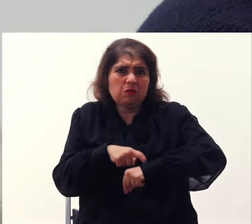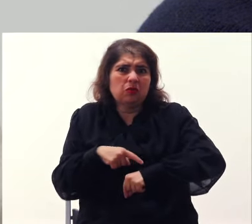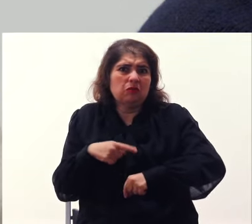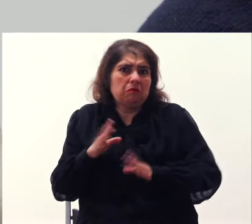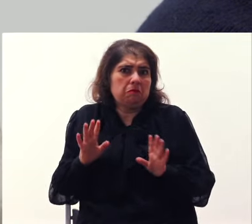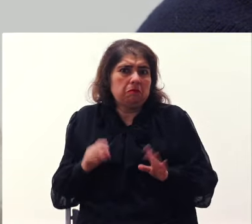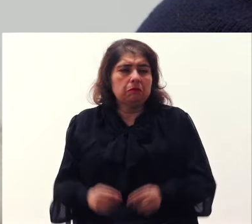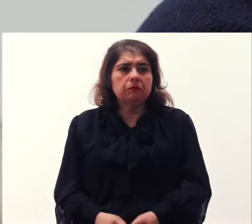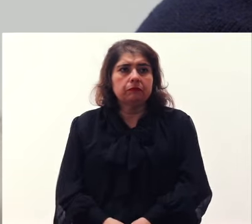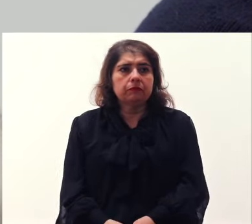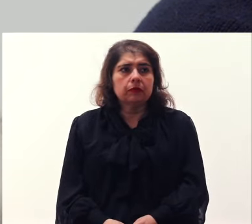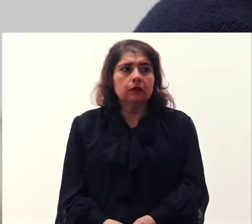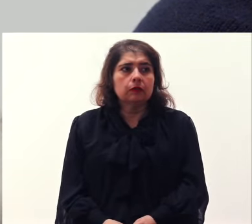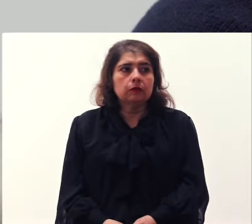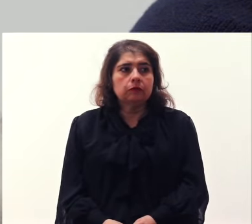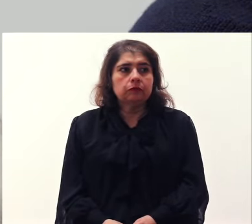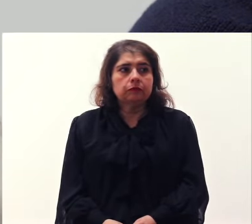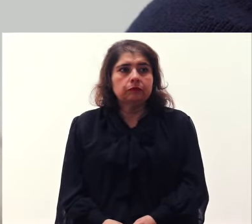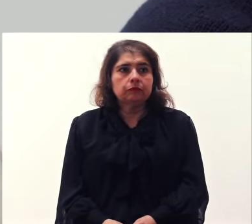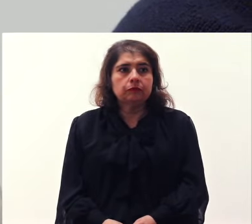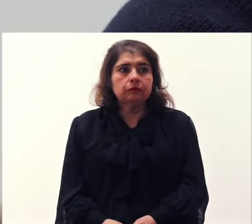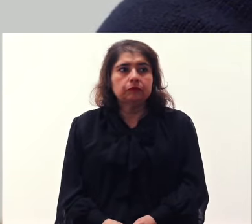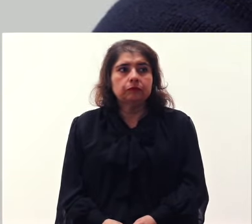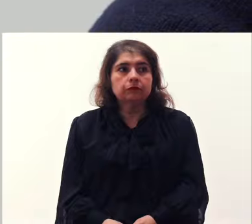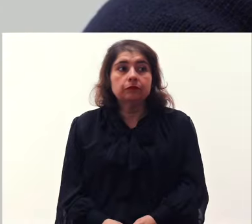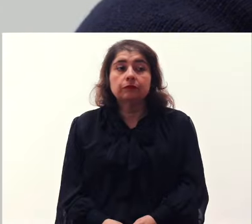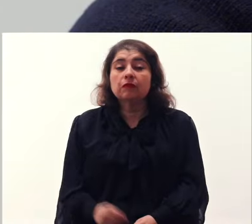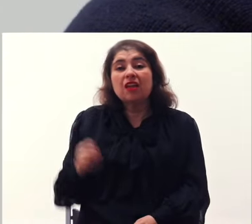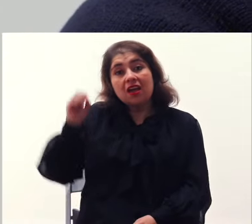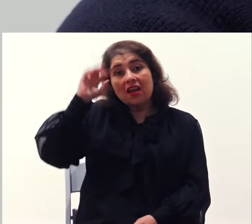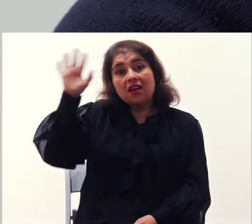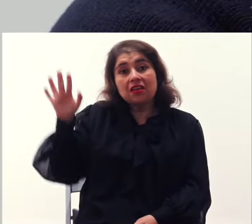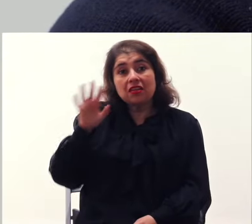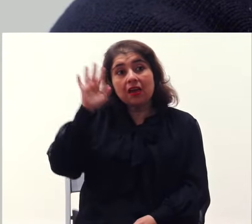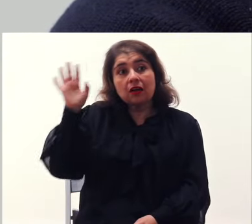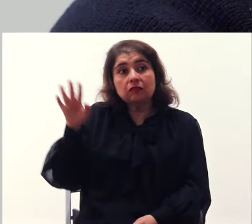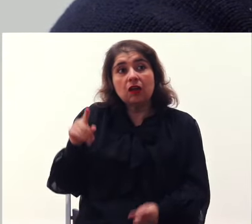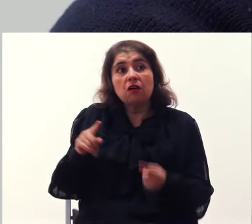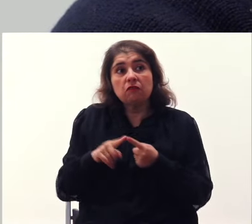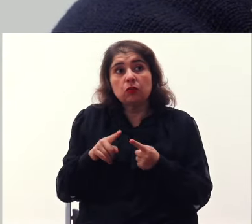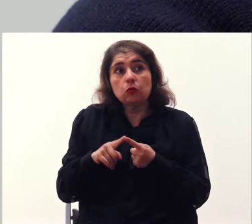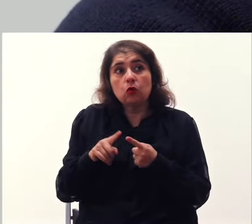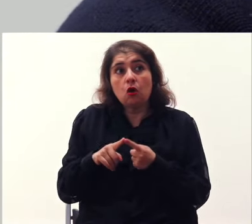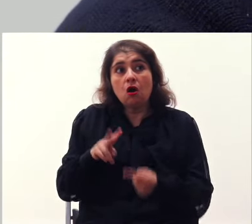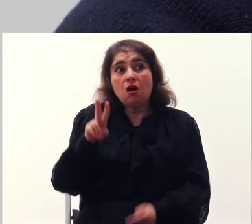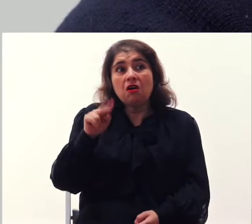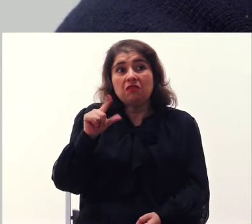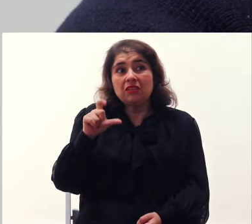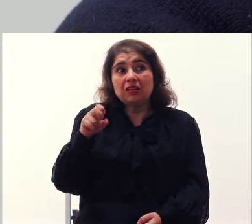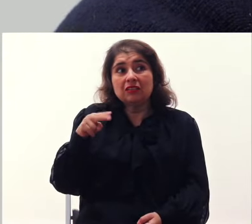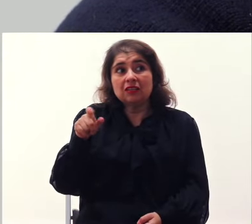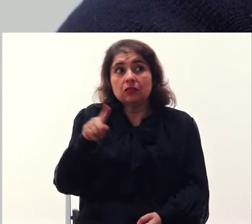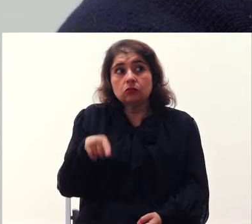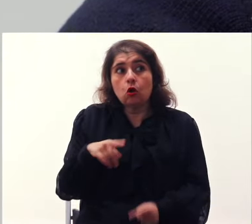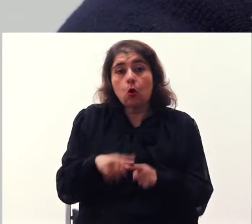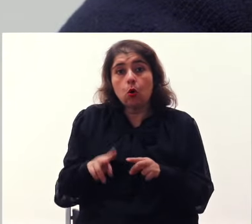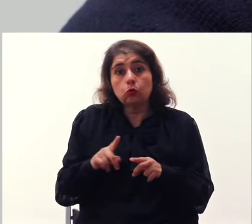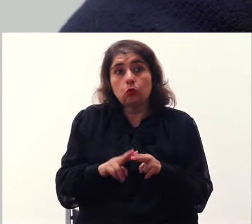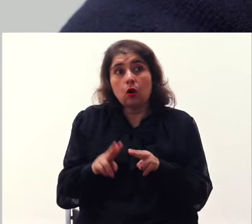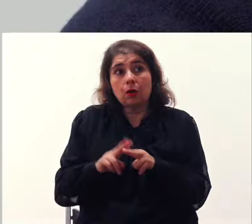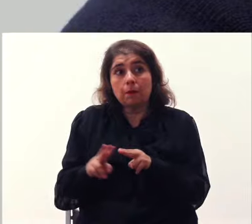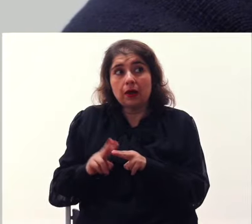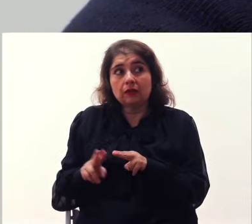estoy un poco en el tiempo. Volver un poco a esta idea, ¿no es cierto?, del vínculo de Eduardo Vilches con otras